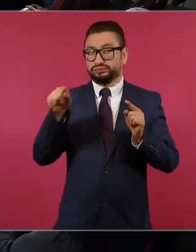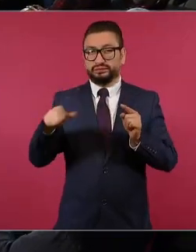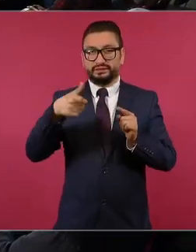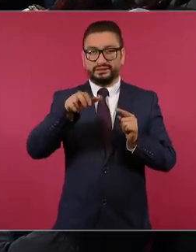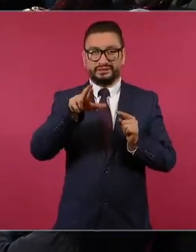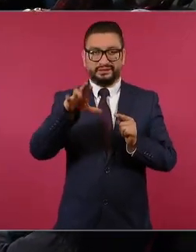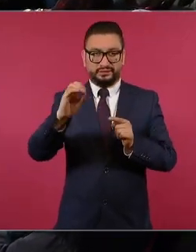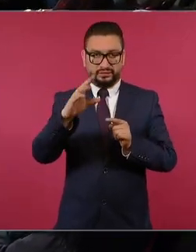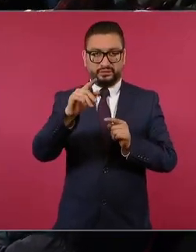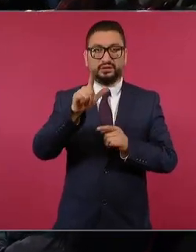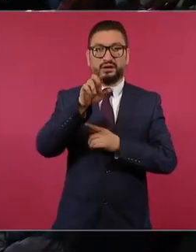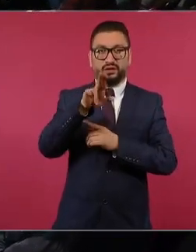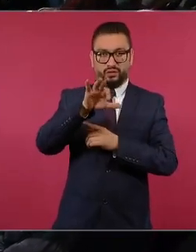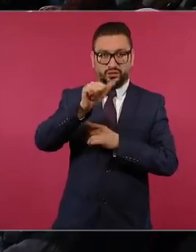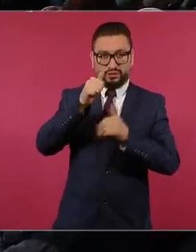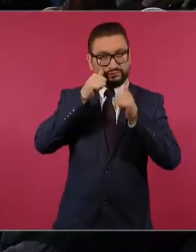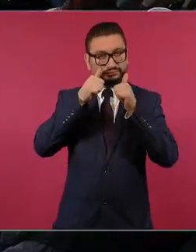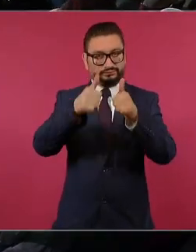Laura, te escuchamos.